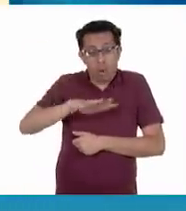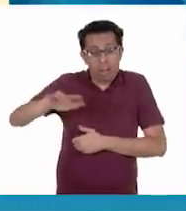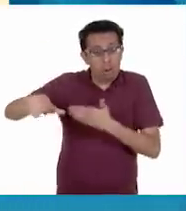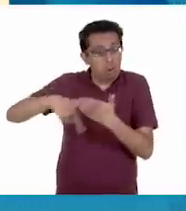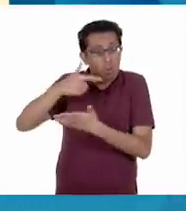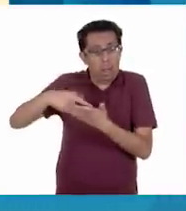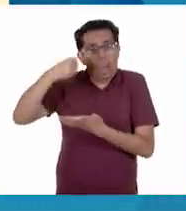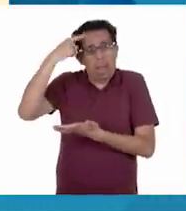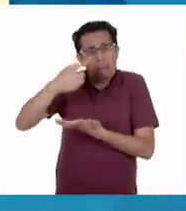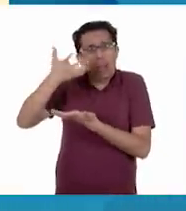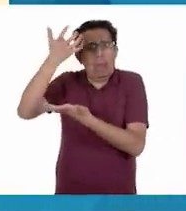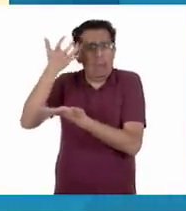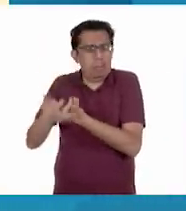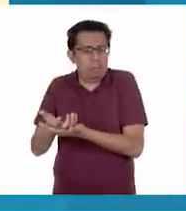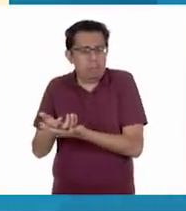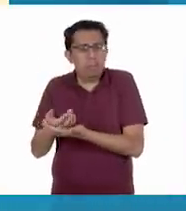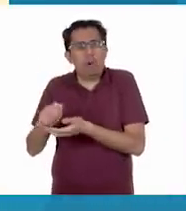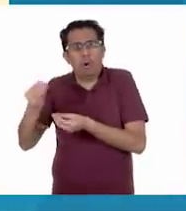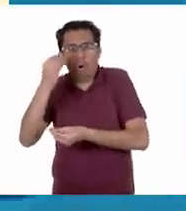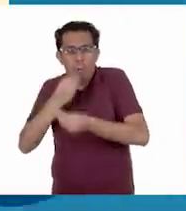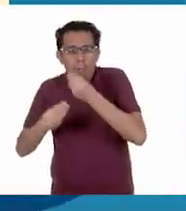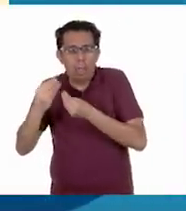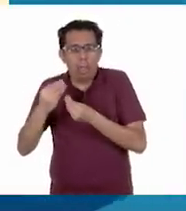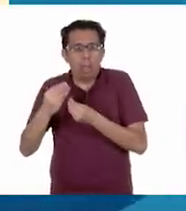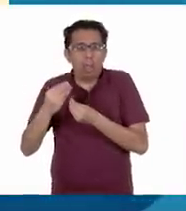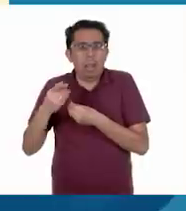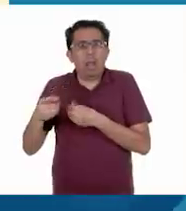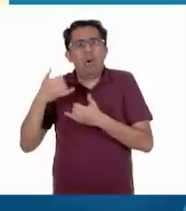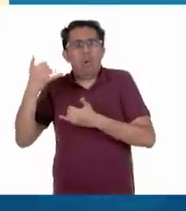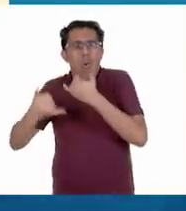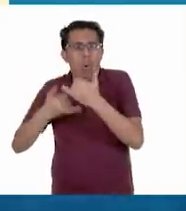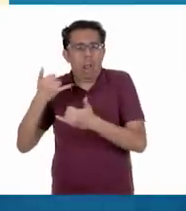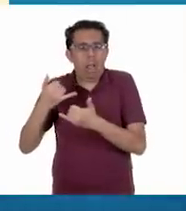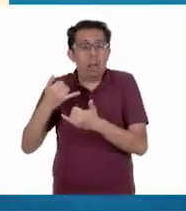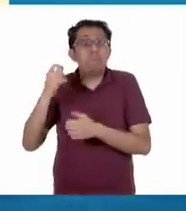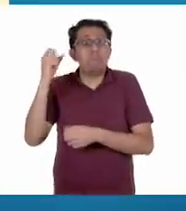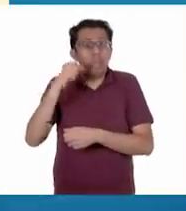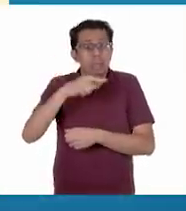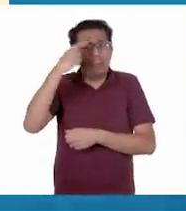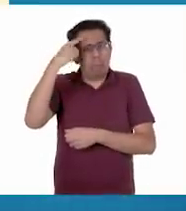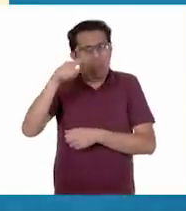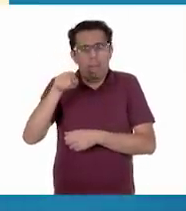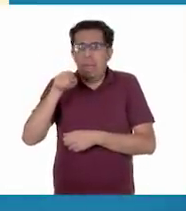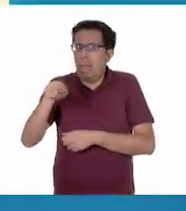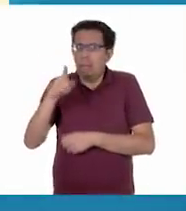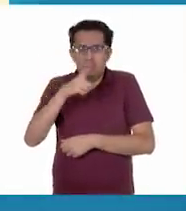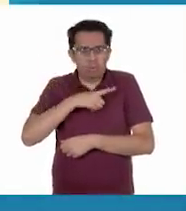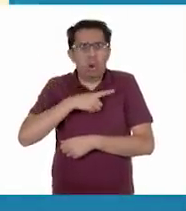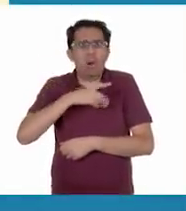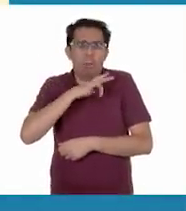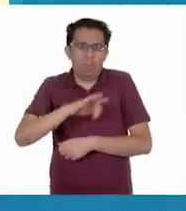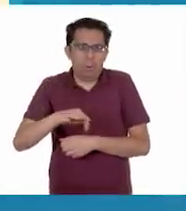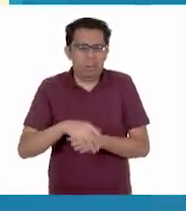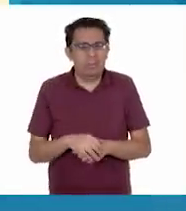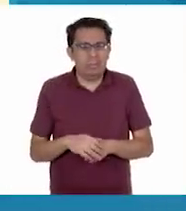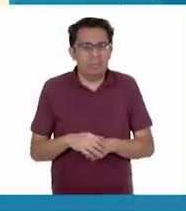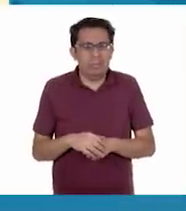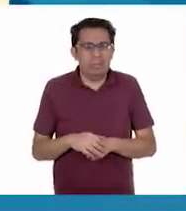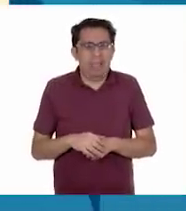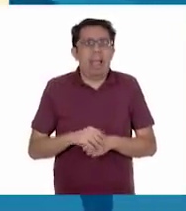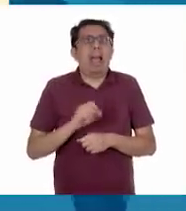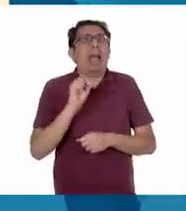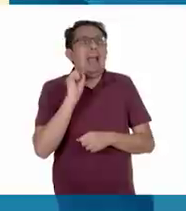poder descansar, para poder comer, para poder jugar, incluso él solo. ¡Ah,